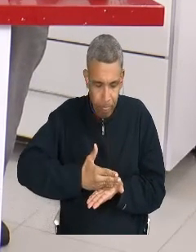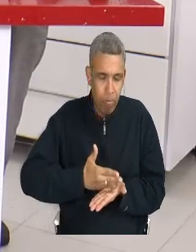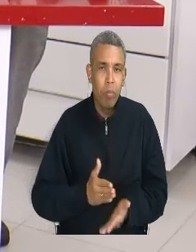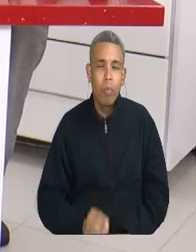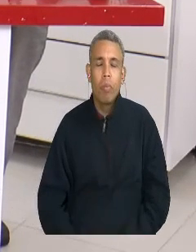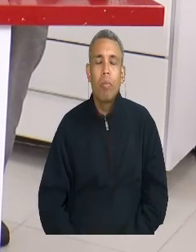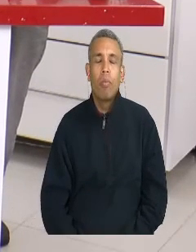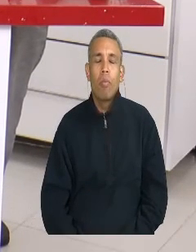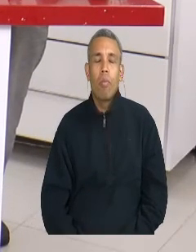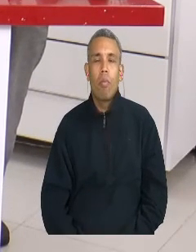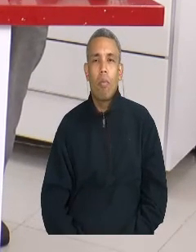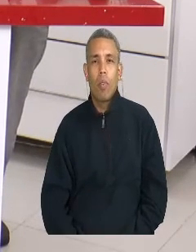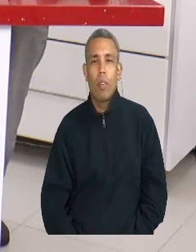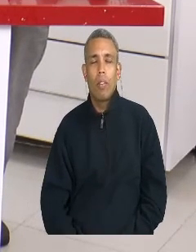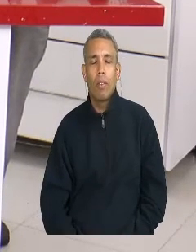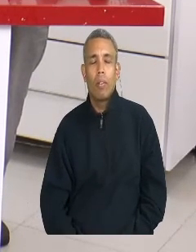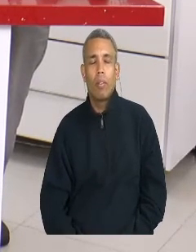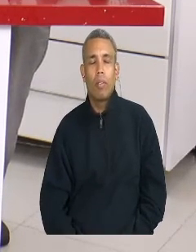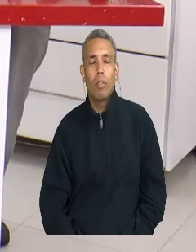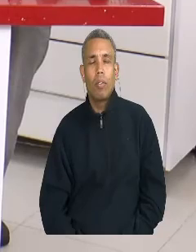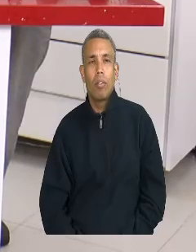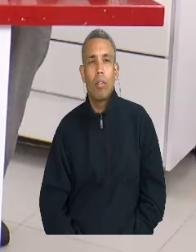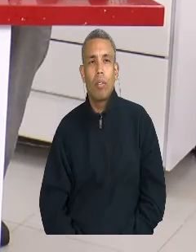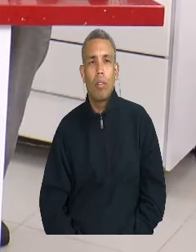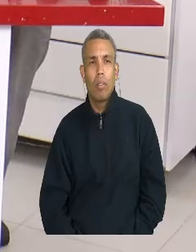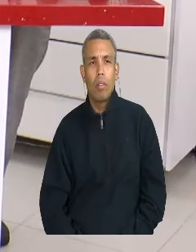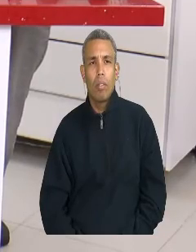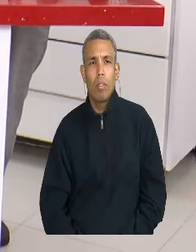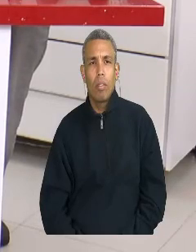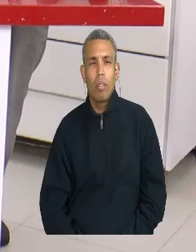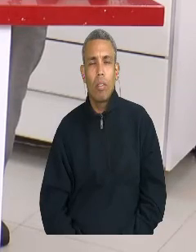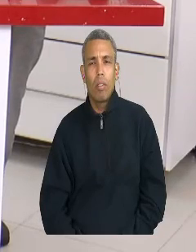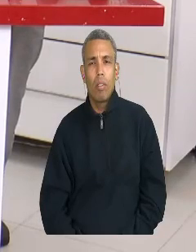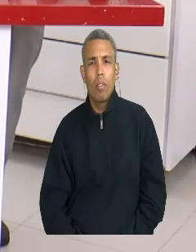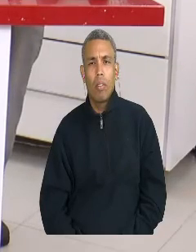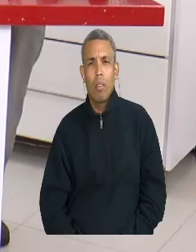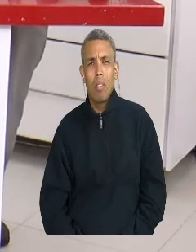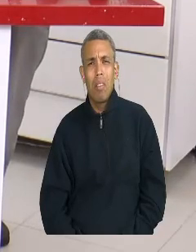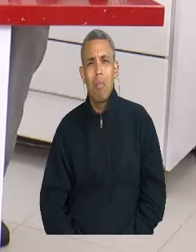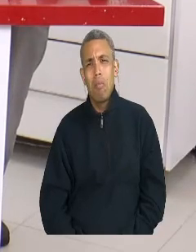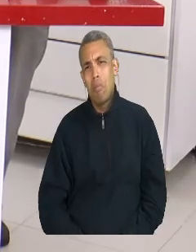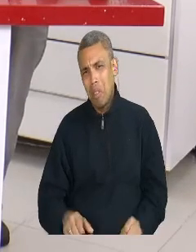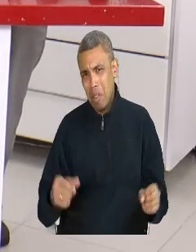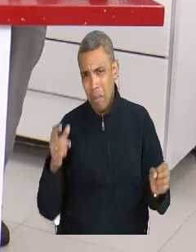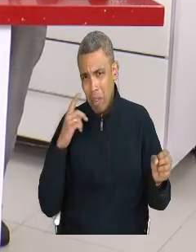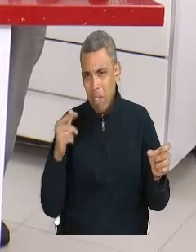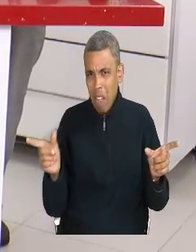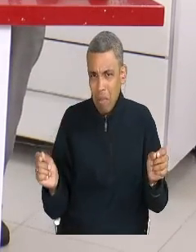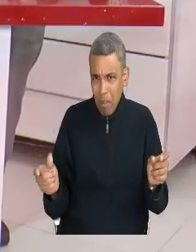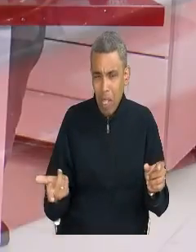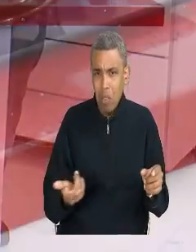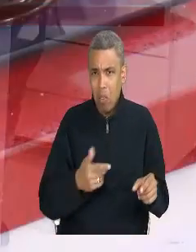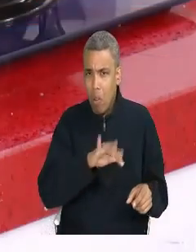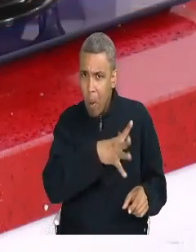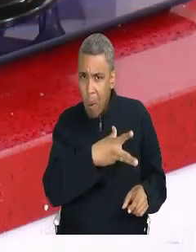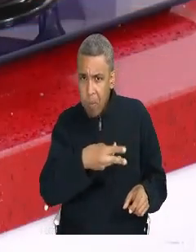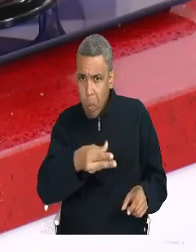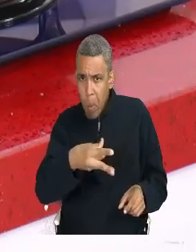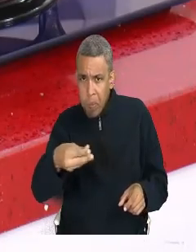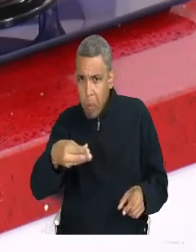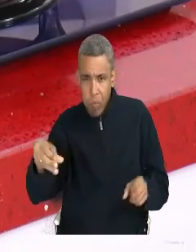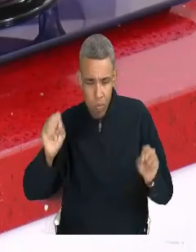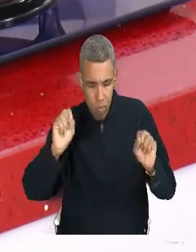utilizar también de pronto langostinos si desean, calamares, ya ustedes deciden qué